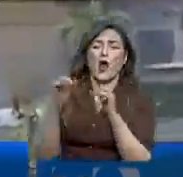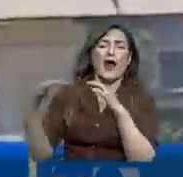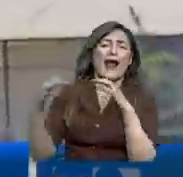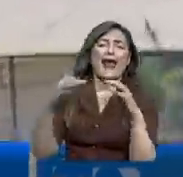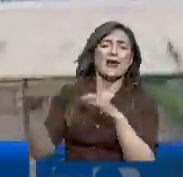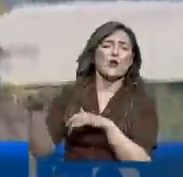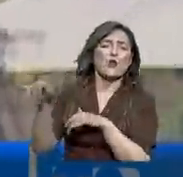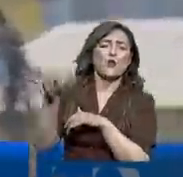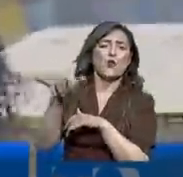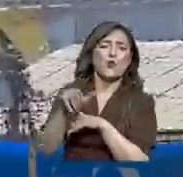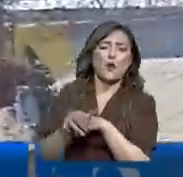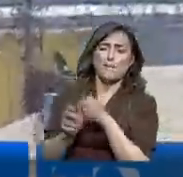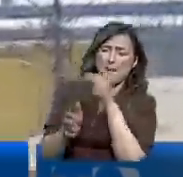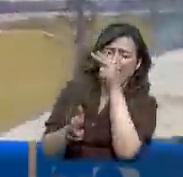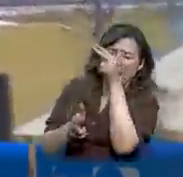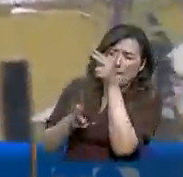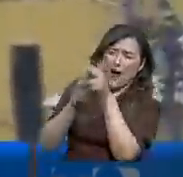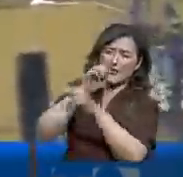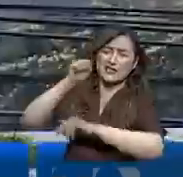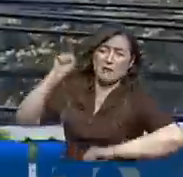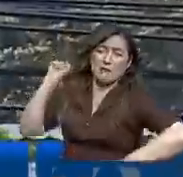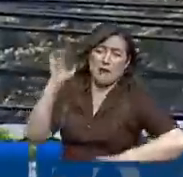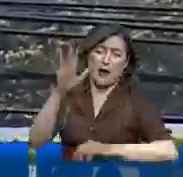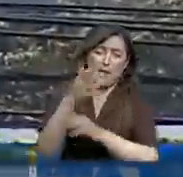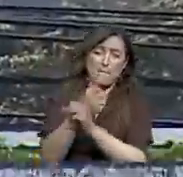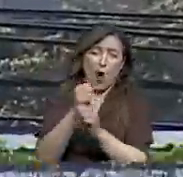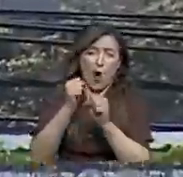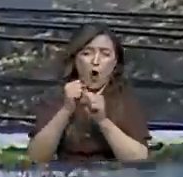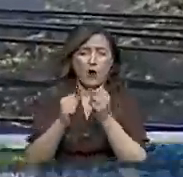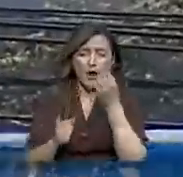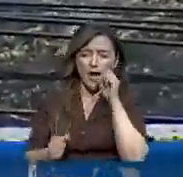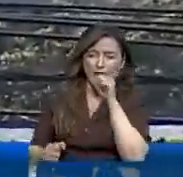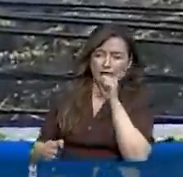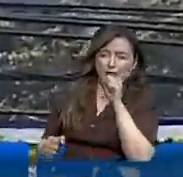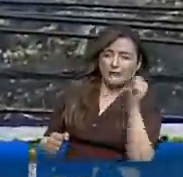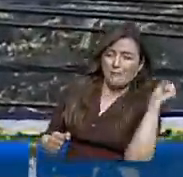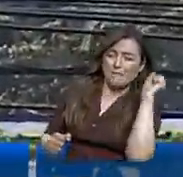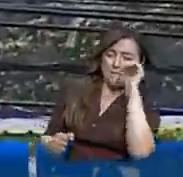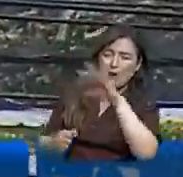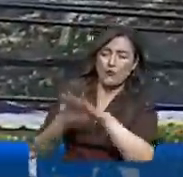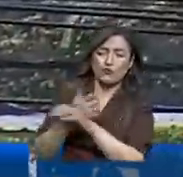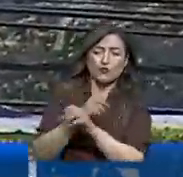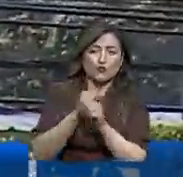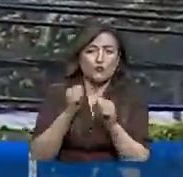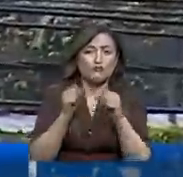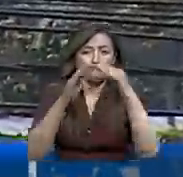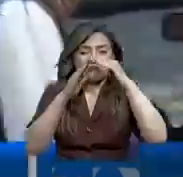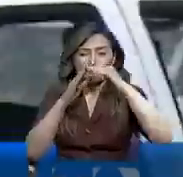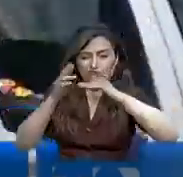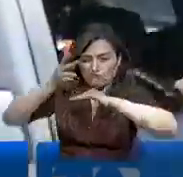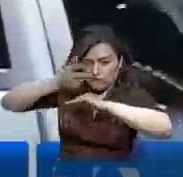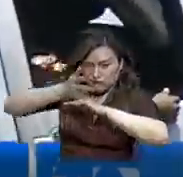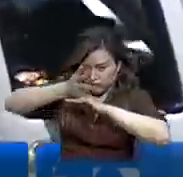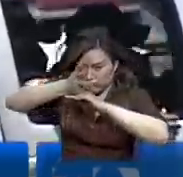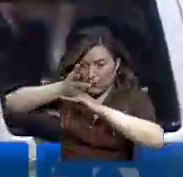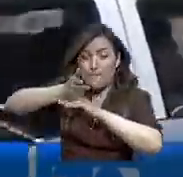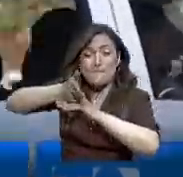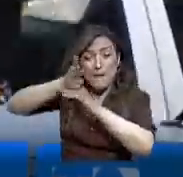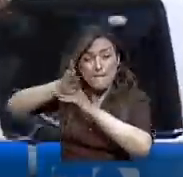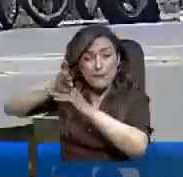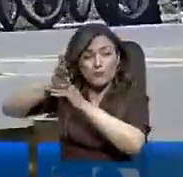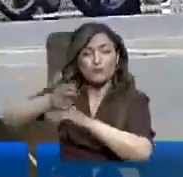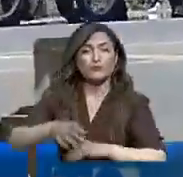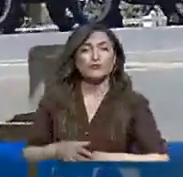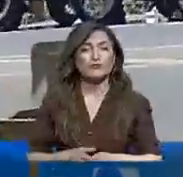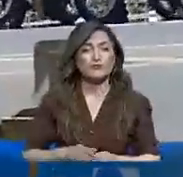de detonaciones de armas de fuego y explosivo se escuchaba hubo reos a los que incluso se los vio subidos en el techo los exteriores el